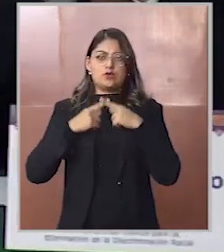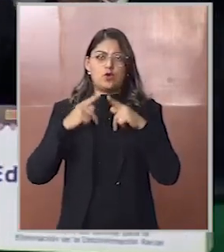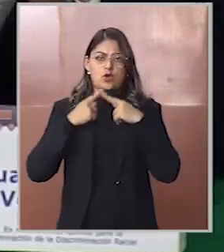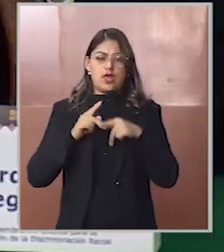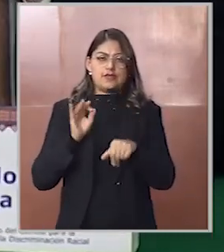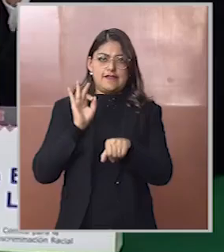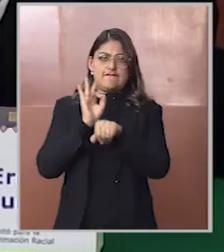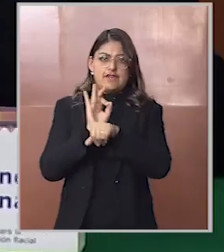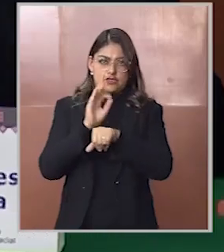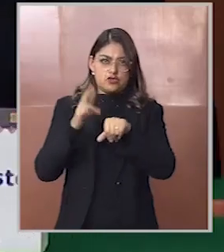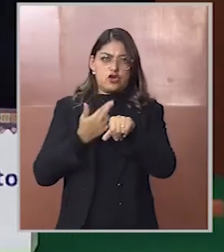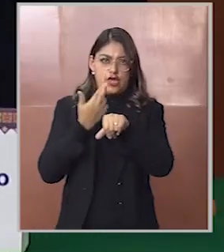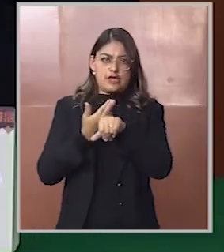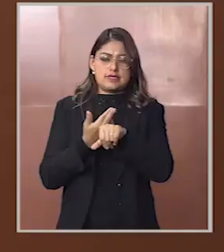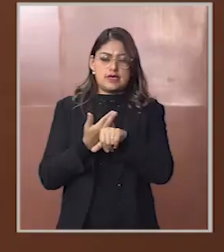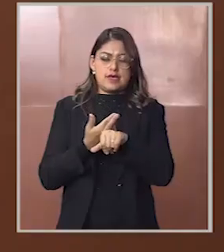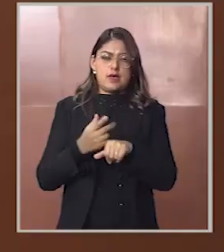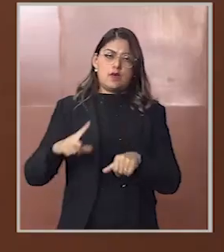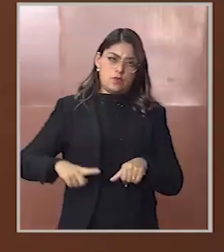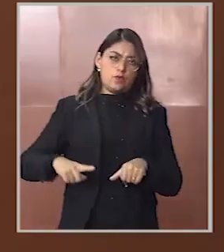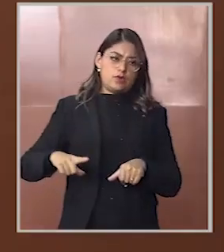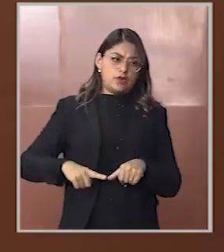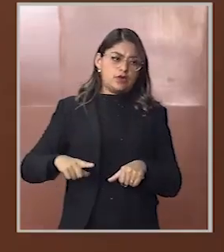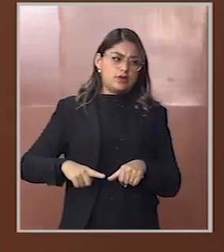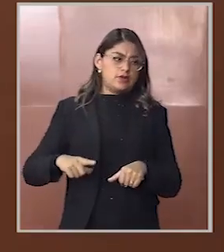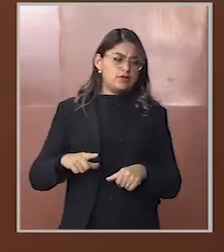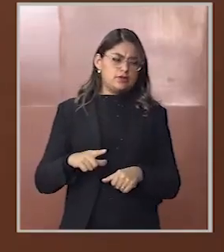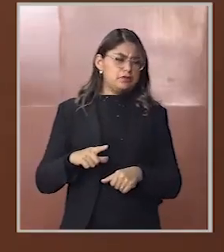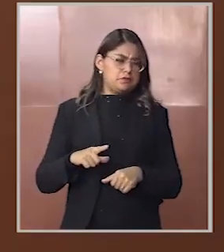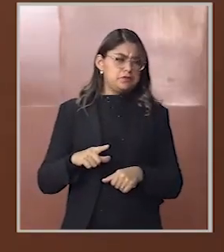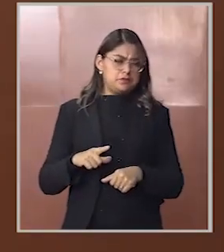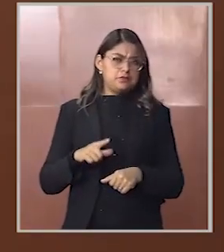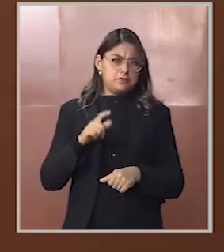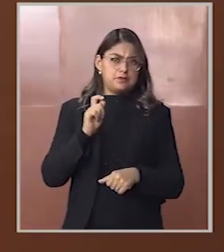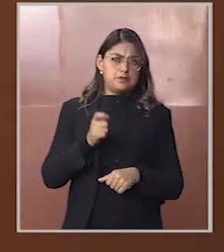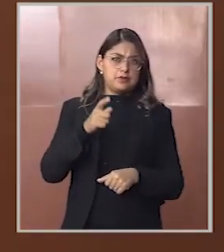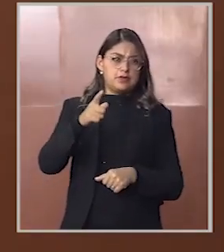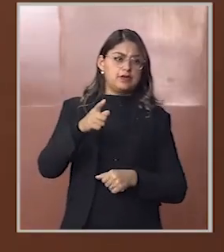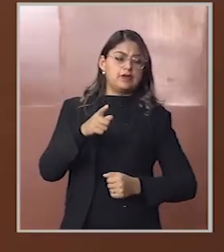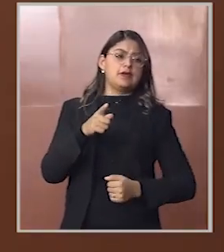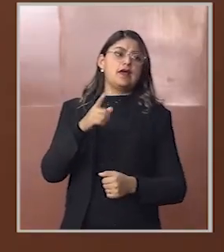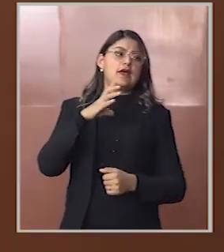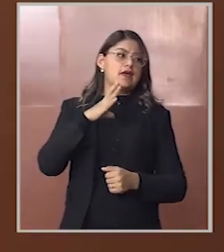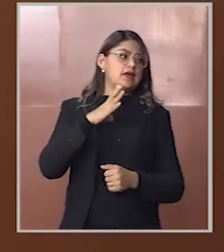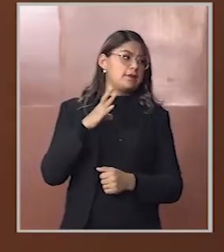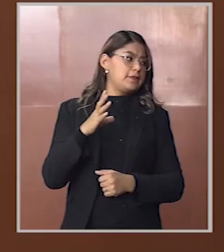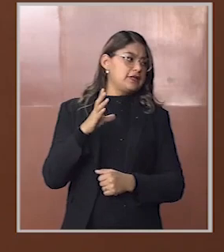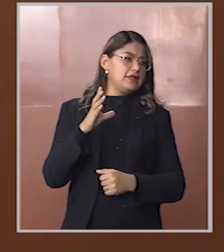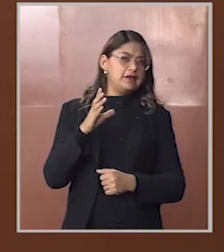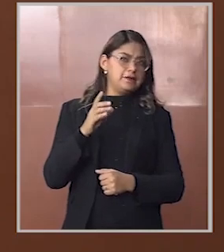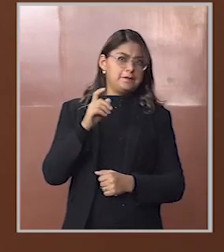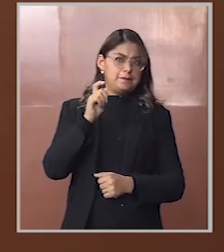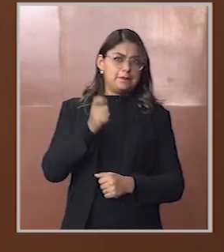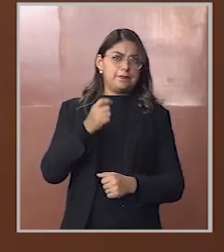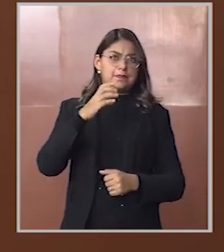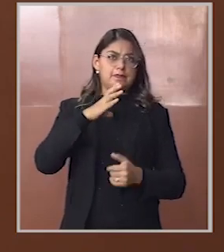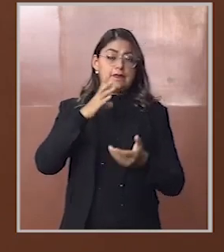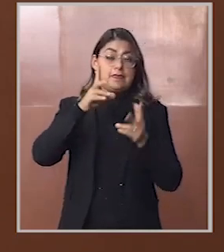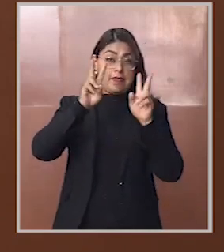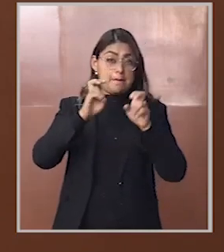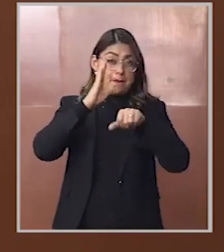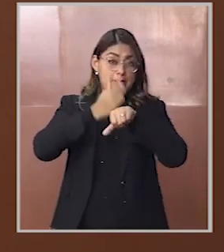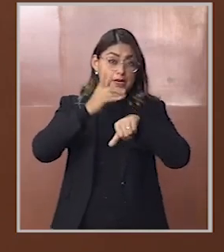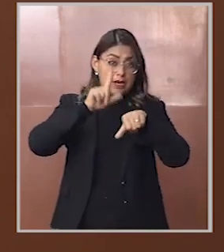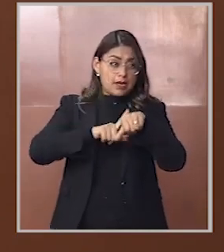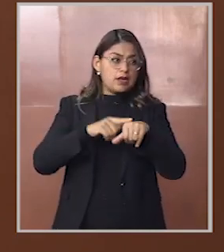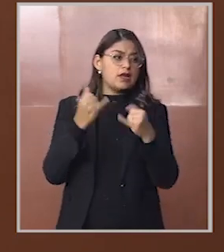personas defensoras públicas que se encargan de la atención de todos los asuntos en el fuero federal pero que sean en materia